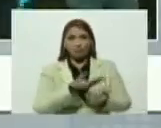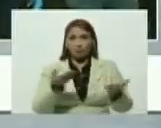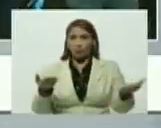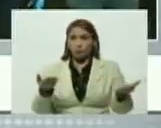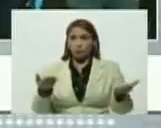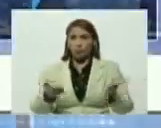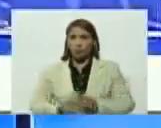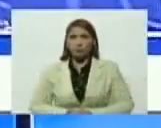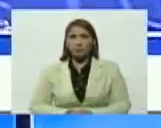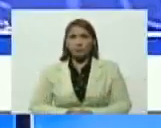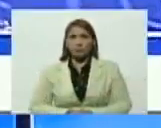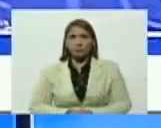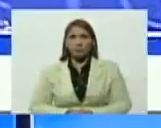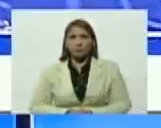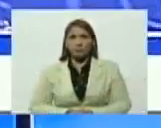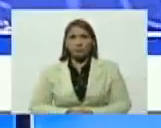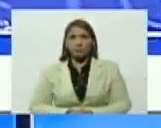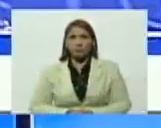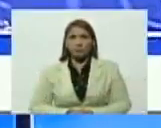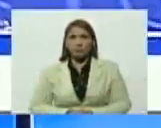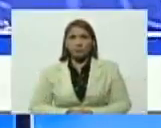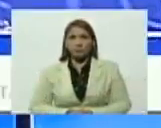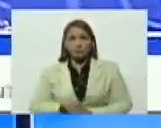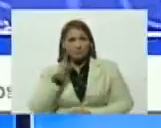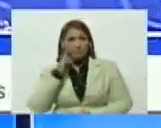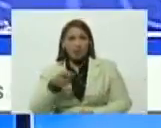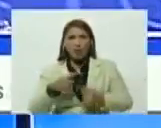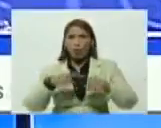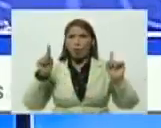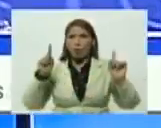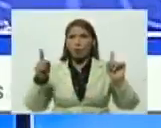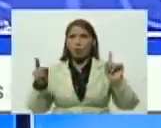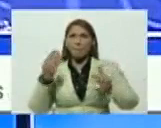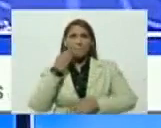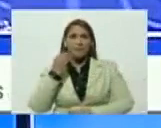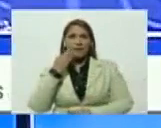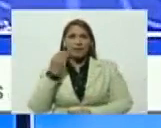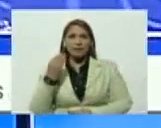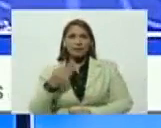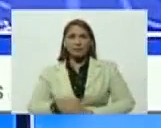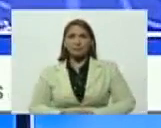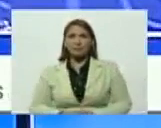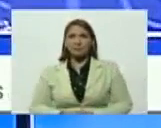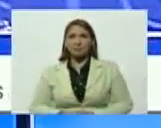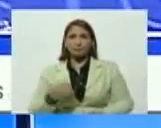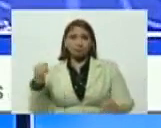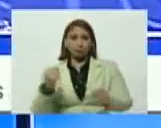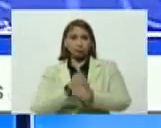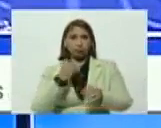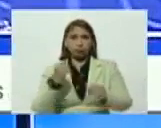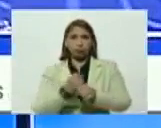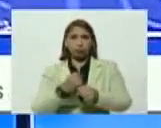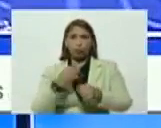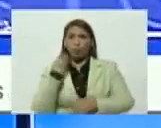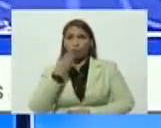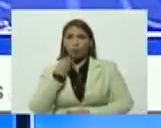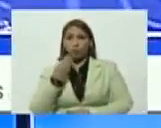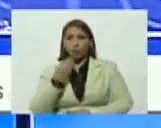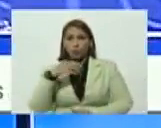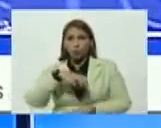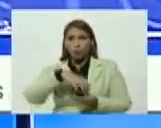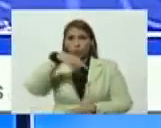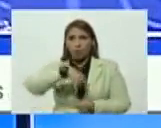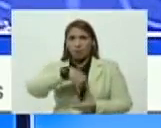vamos directamente a ver otra experiencia hermosa, la de la gran misión Chamba Juvenil, allá en el estado